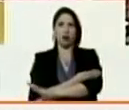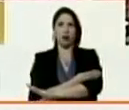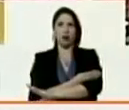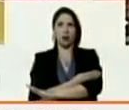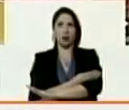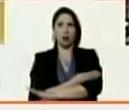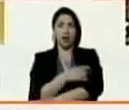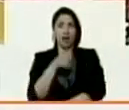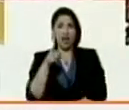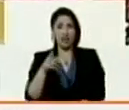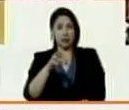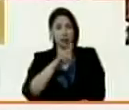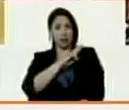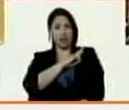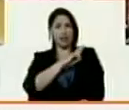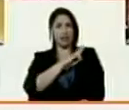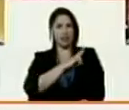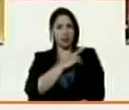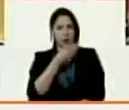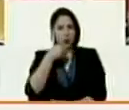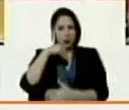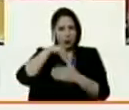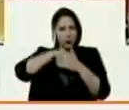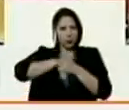Es el racismo que llevan por dentro.